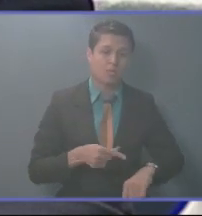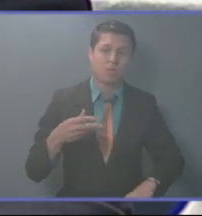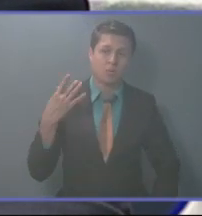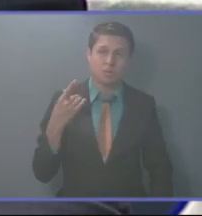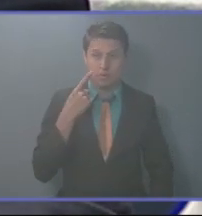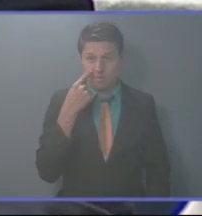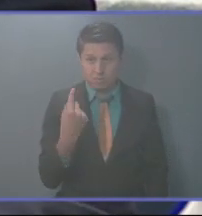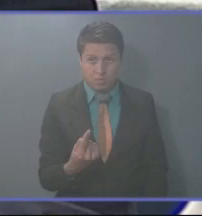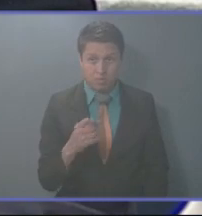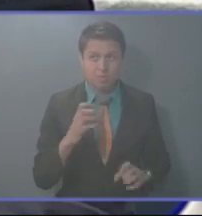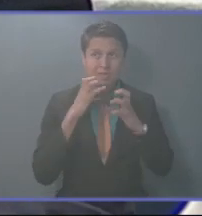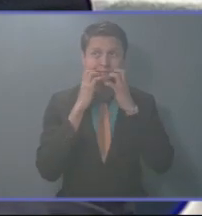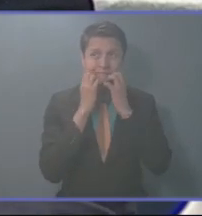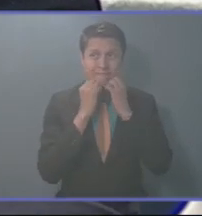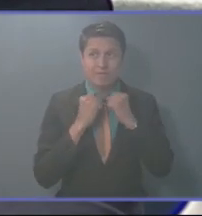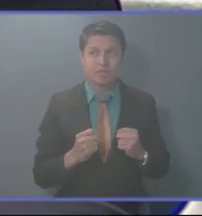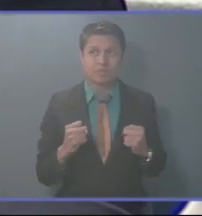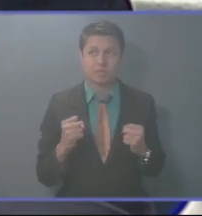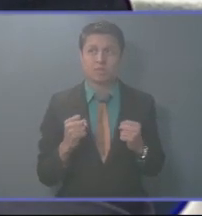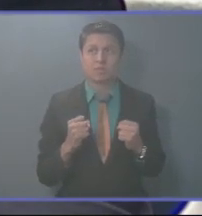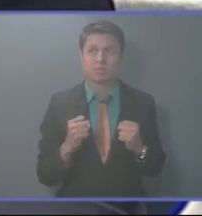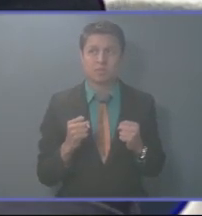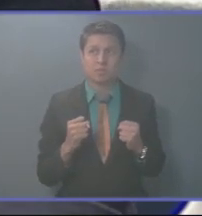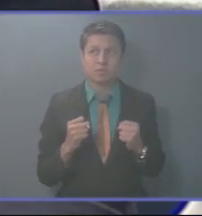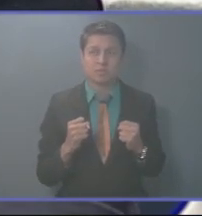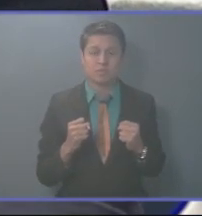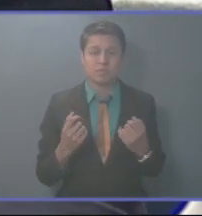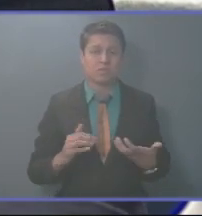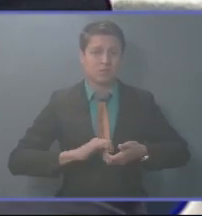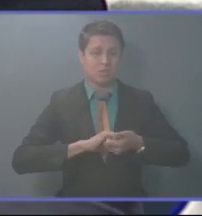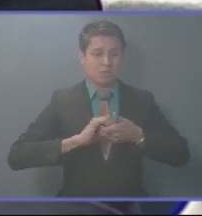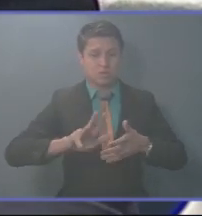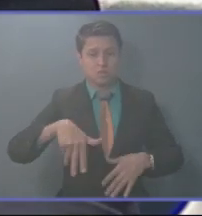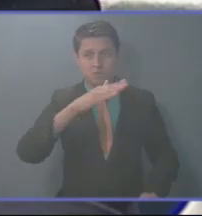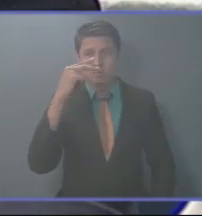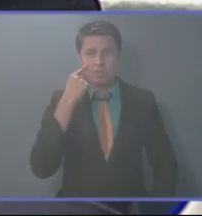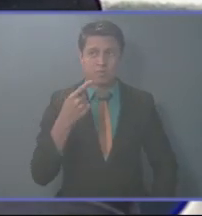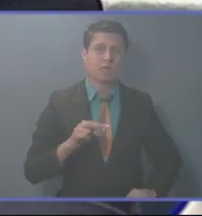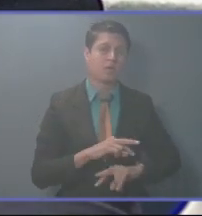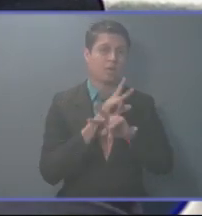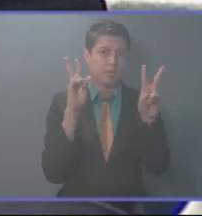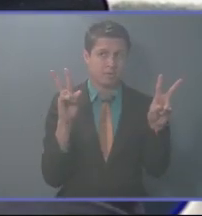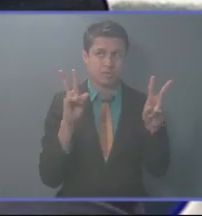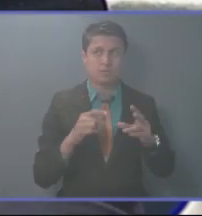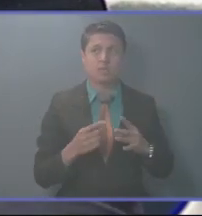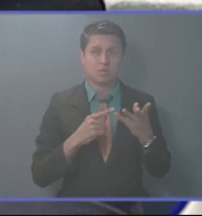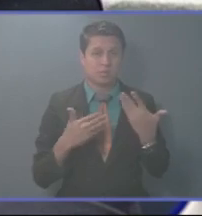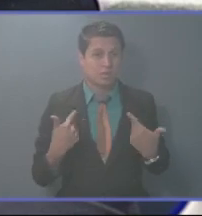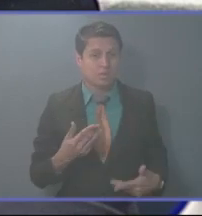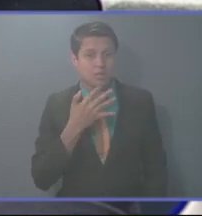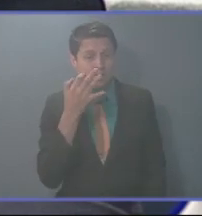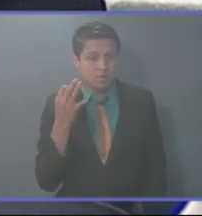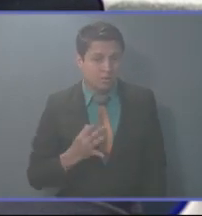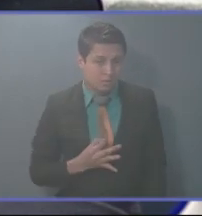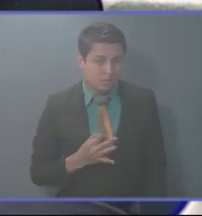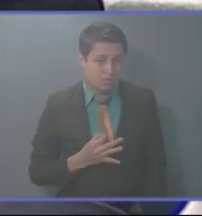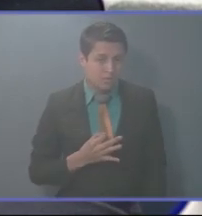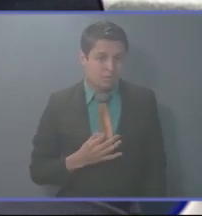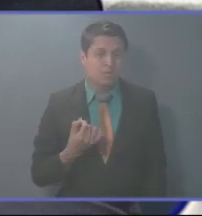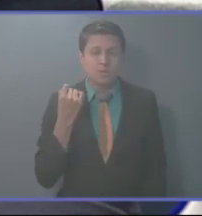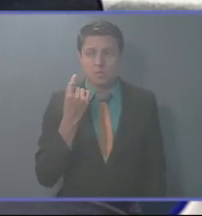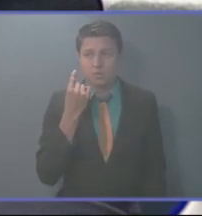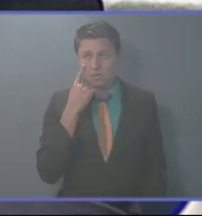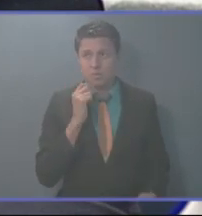buscan garantizar la justicia, la reconciliación nacional y la paz. Derecho de la verdad: comprende